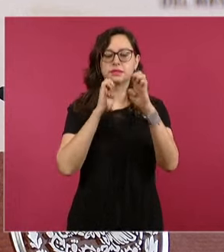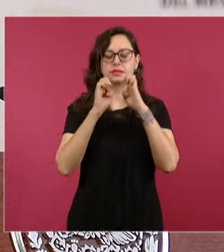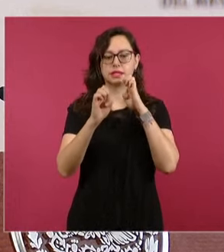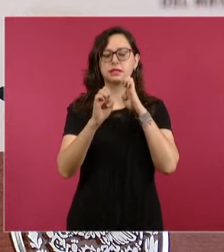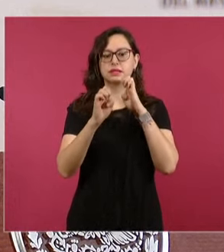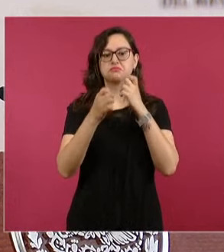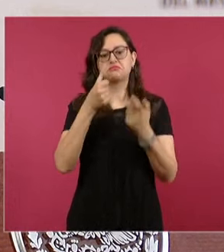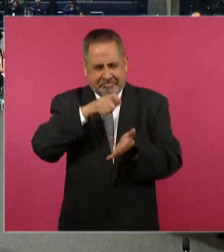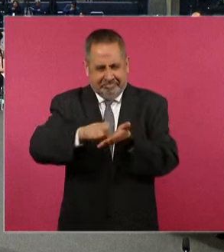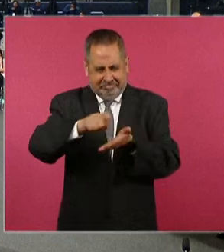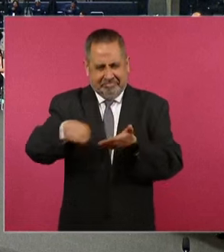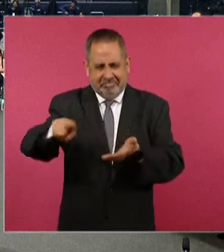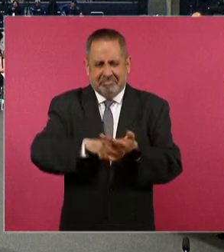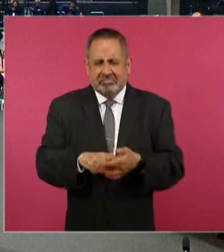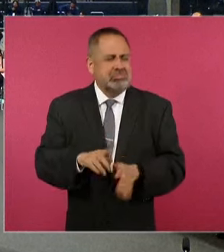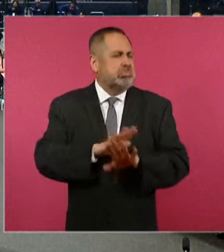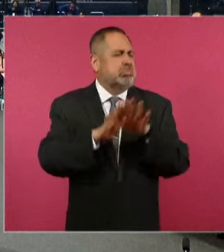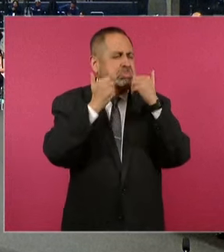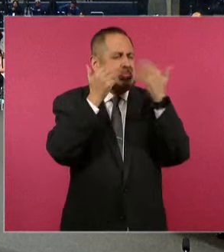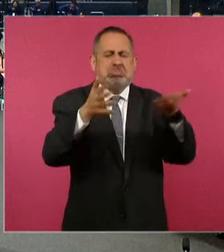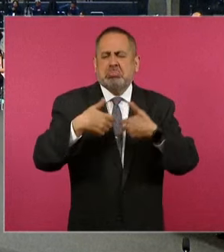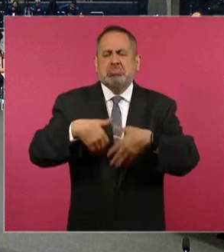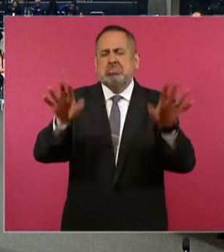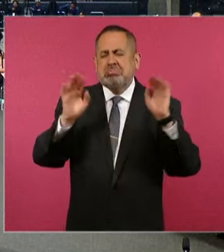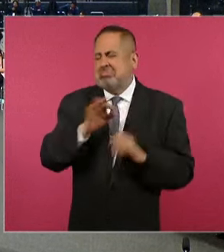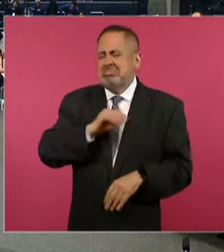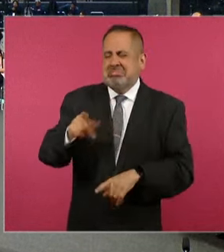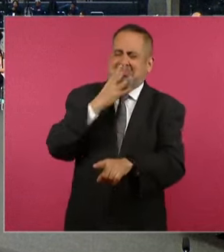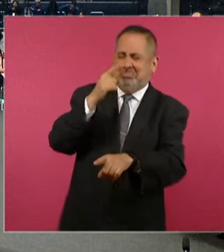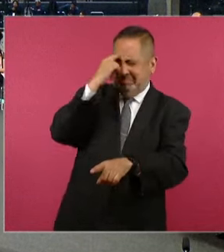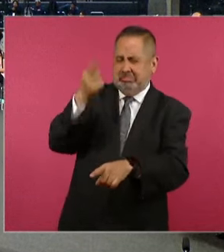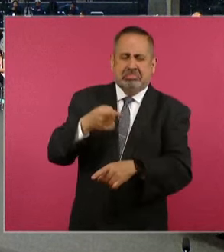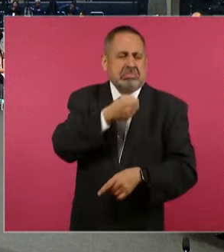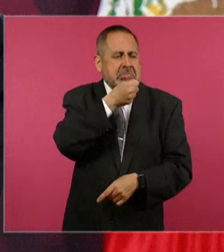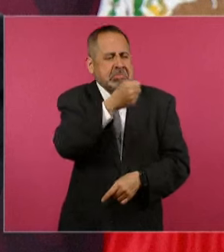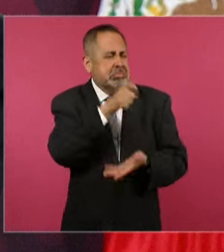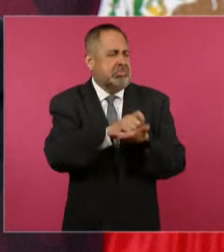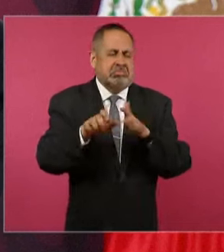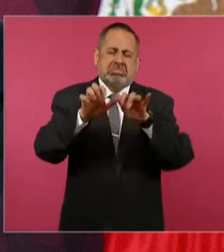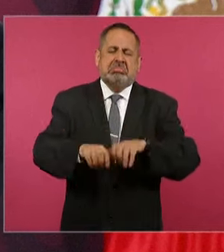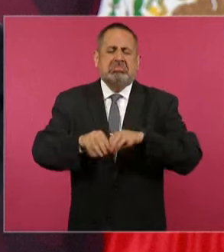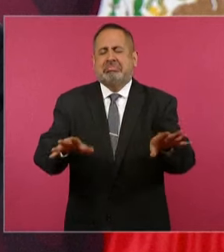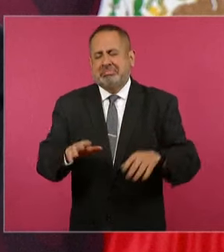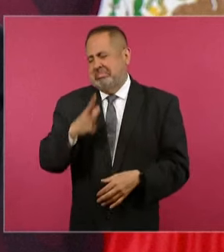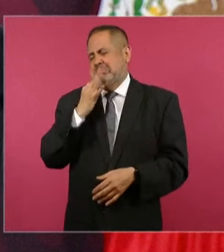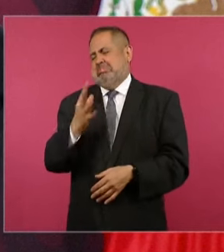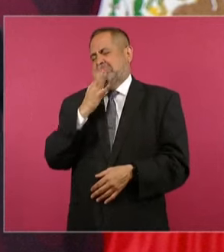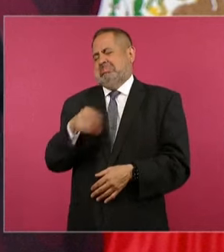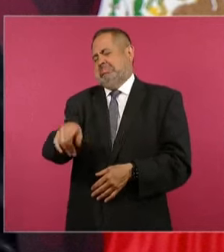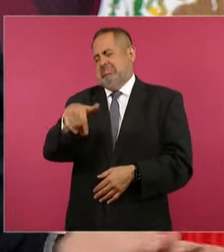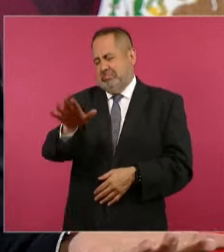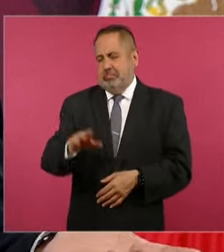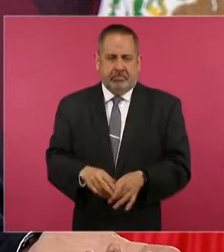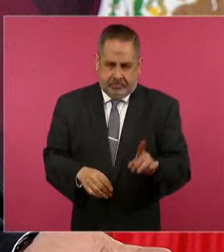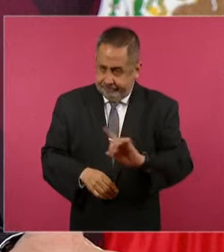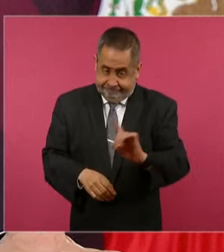Obrador señaló que faltan de los secuestrados eles pasado en Culiacán la capital de Sinaloa y que de algunas personas ya se